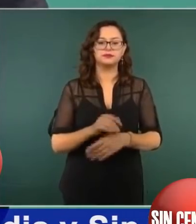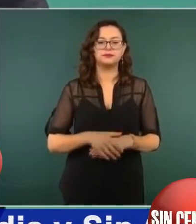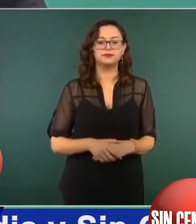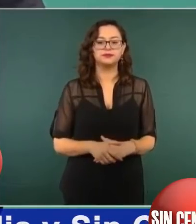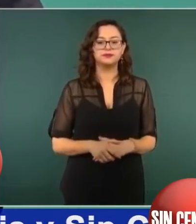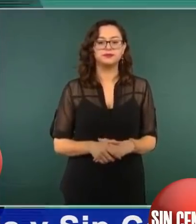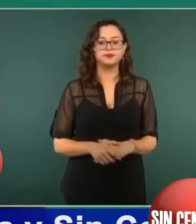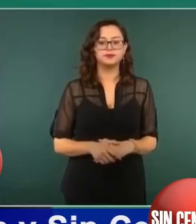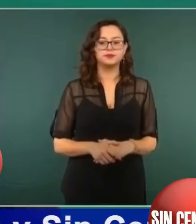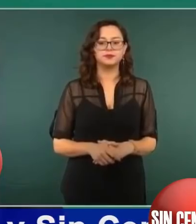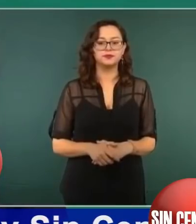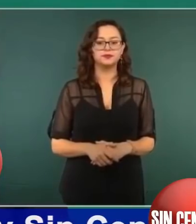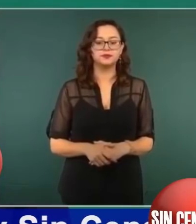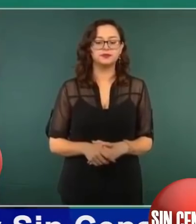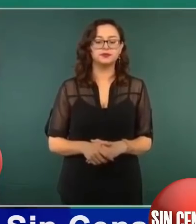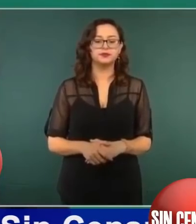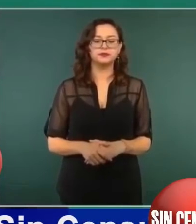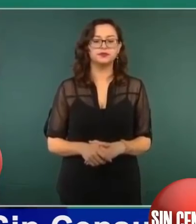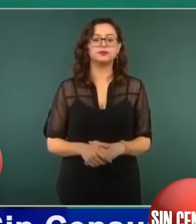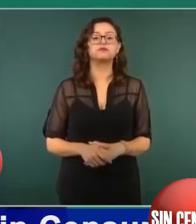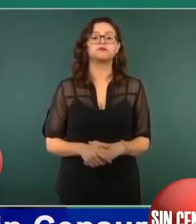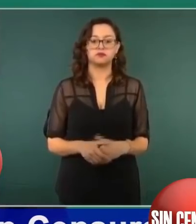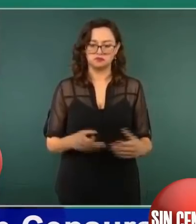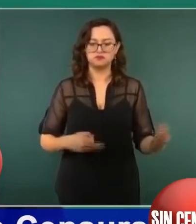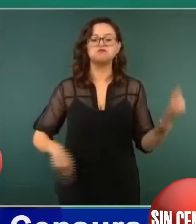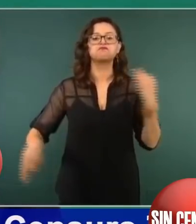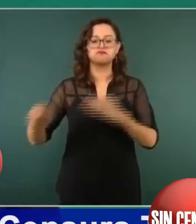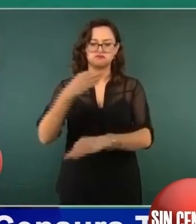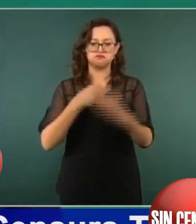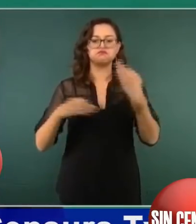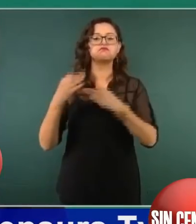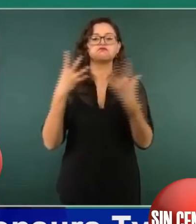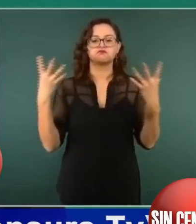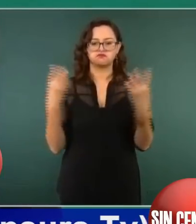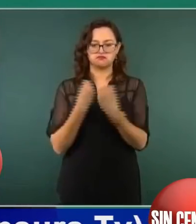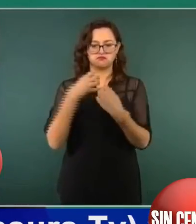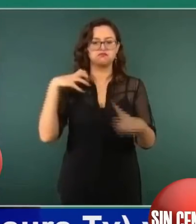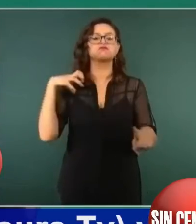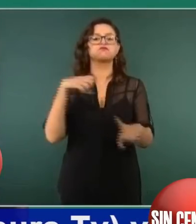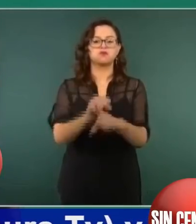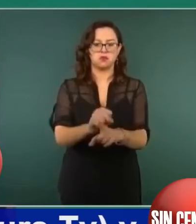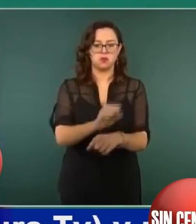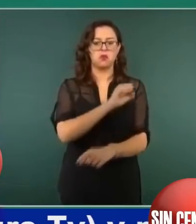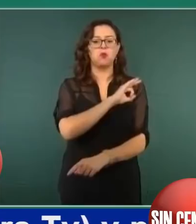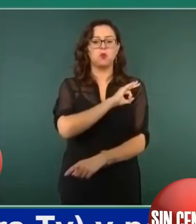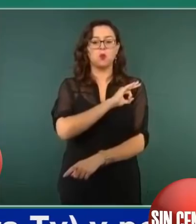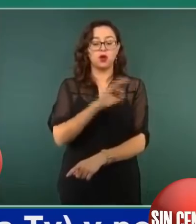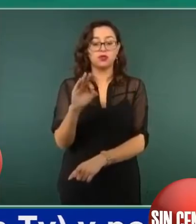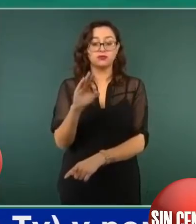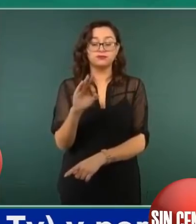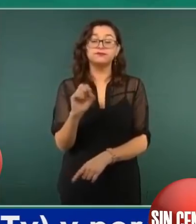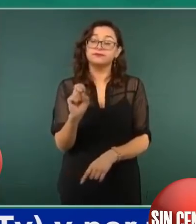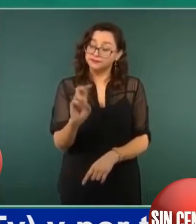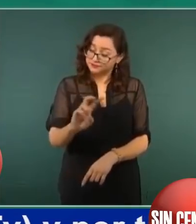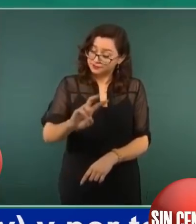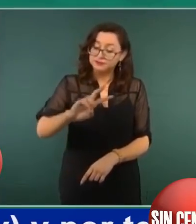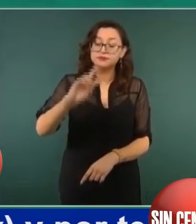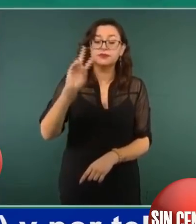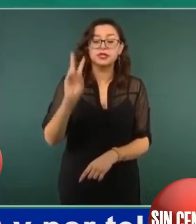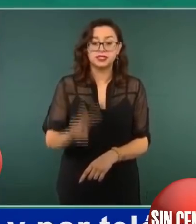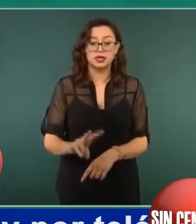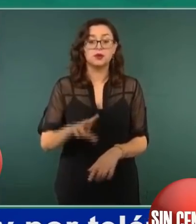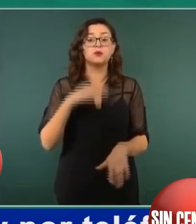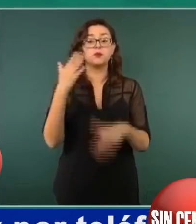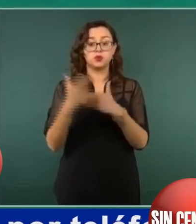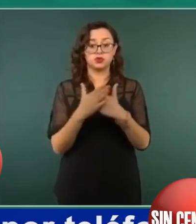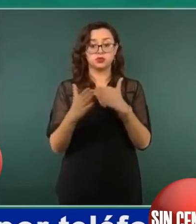Y todos lo vamos a lograr. Y, en efecto, viene la